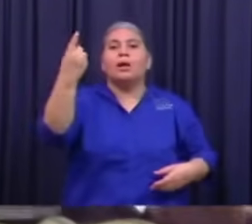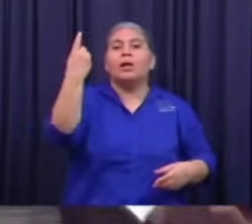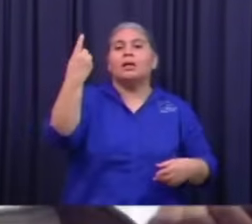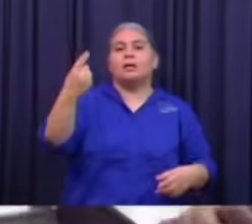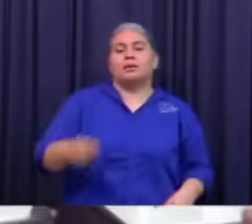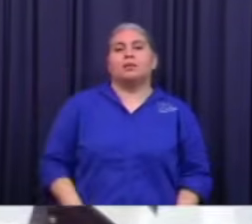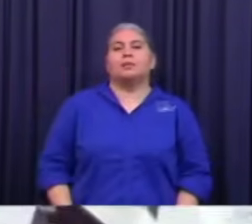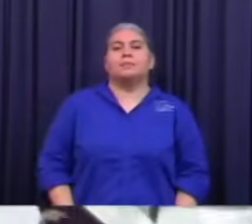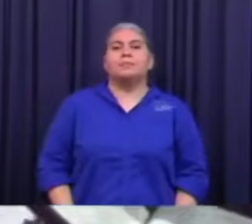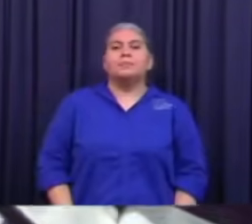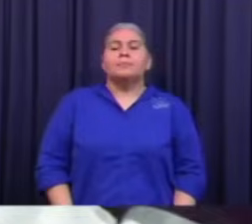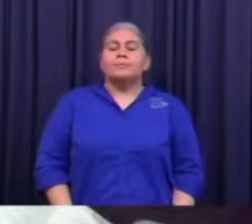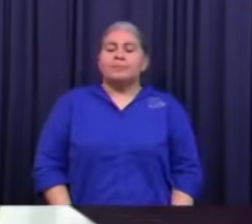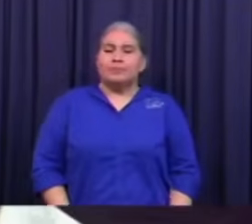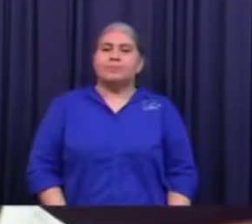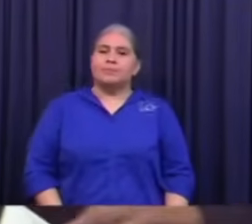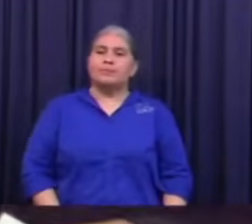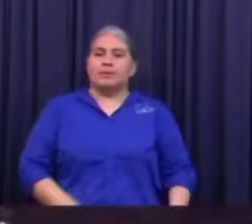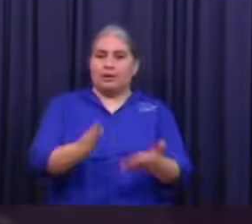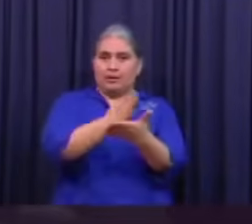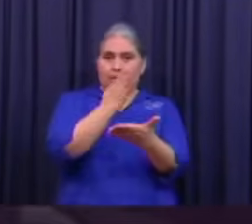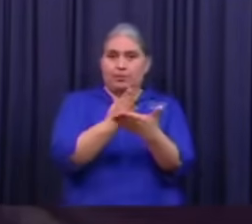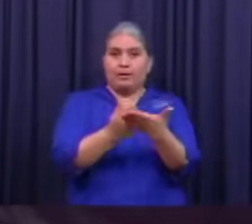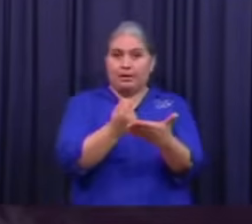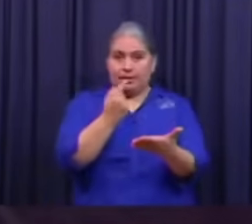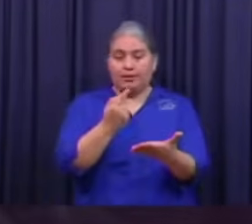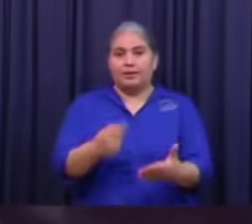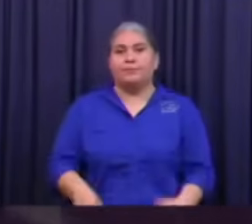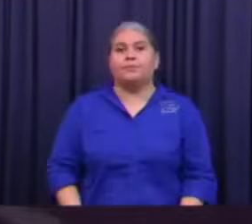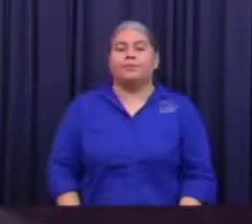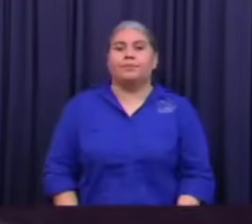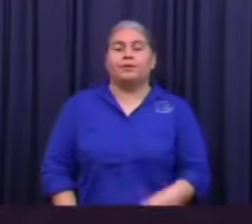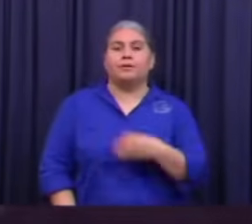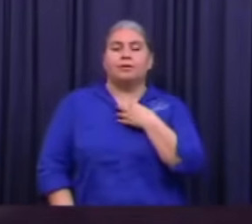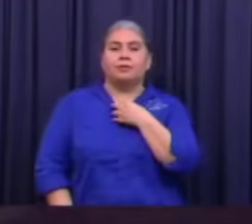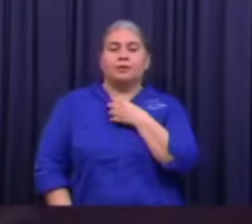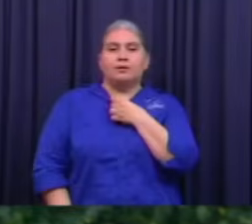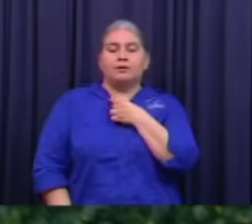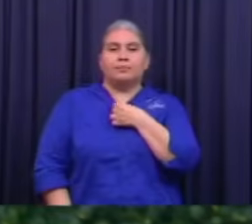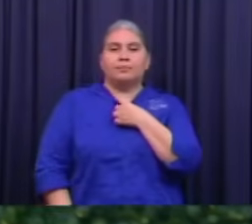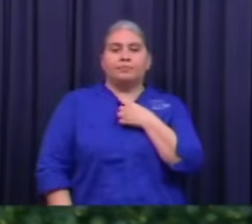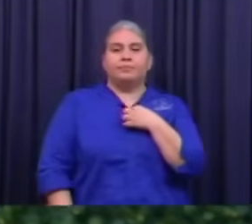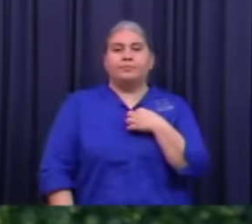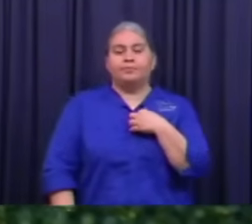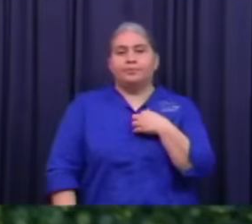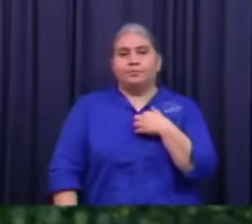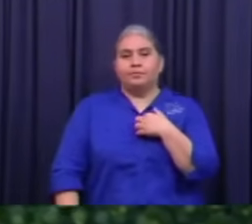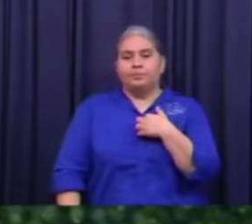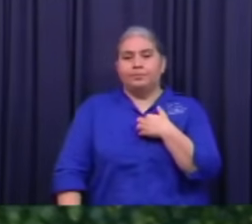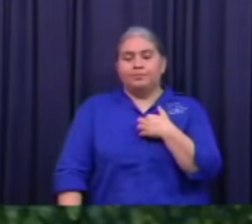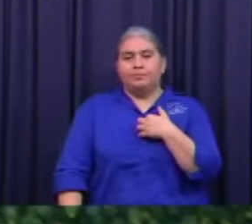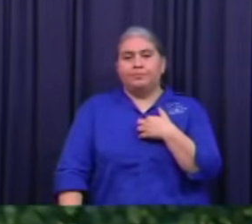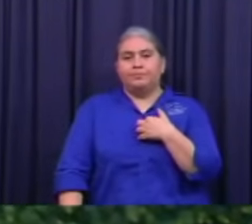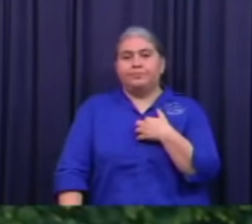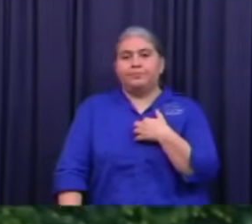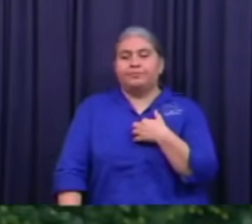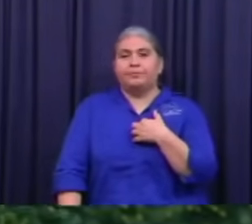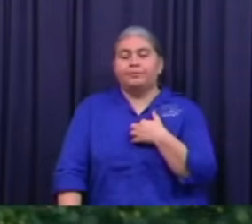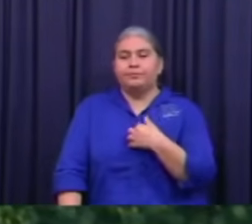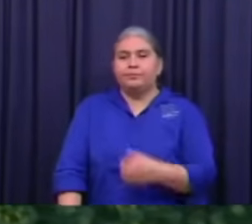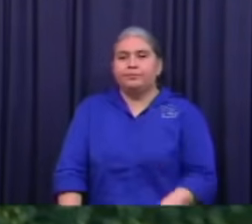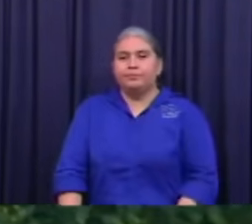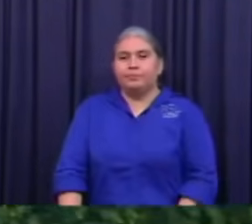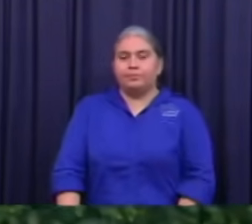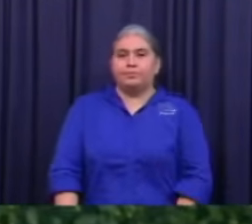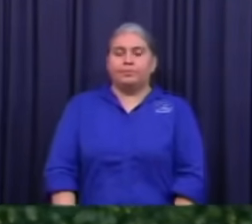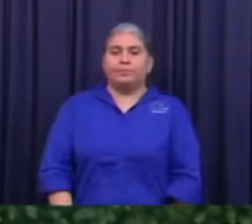nuestro hermano mayor Okay pero yo eh utilicé este pasaje en los dos eh cultos anteriores porque me llamó